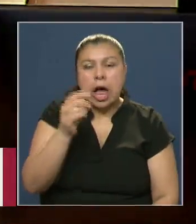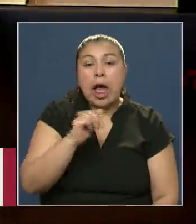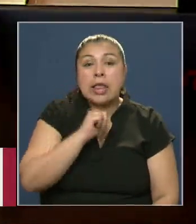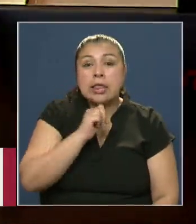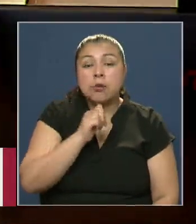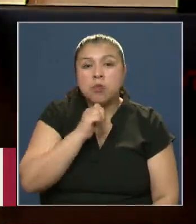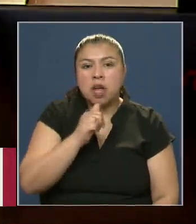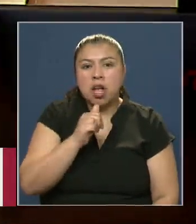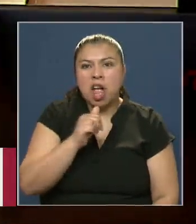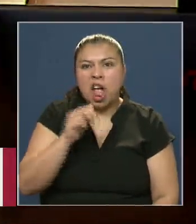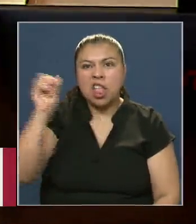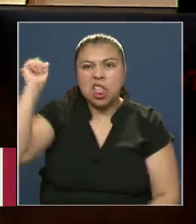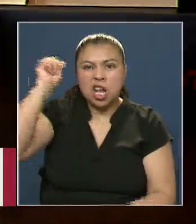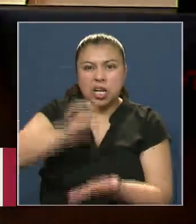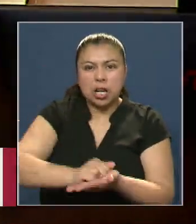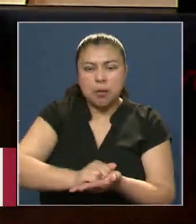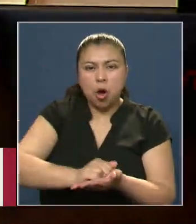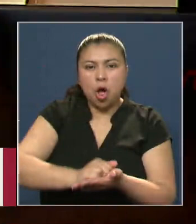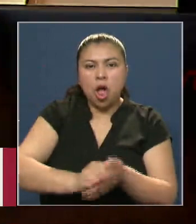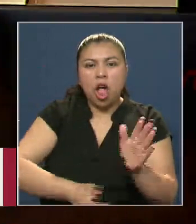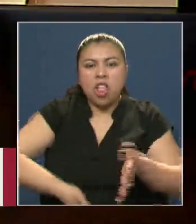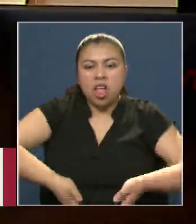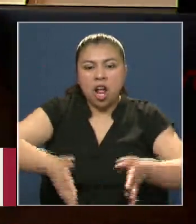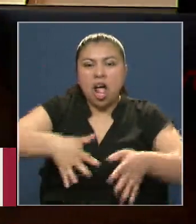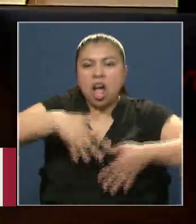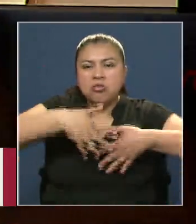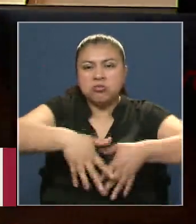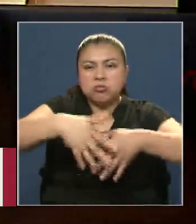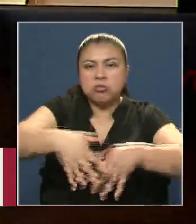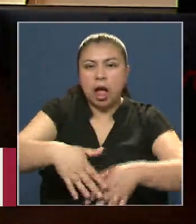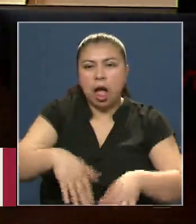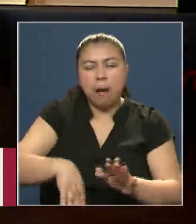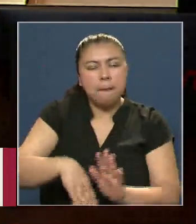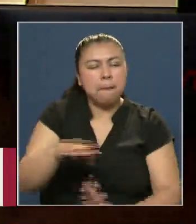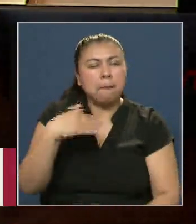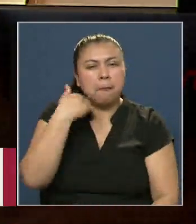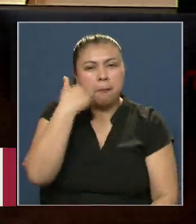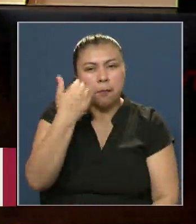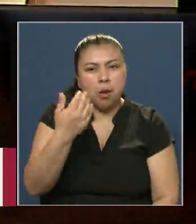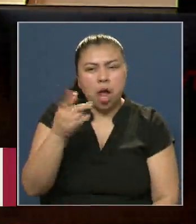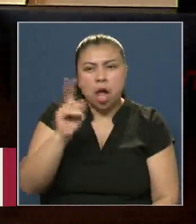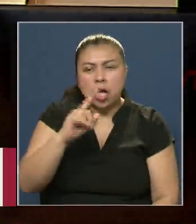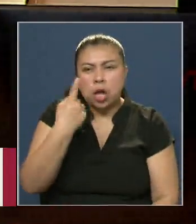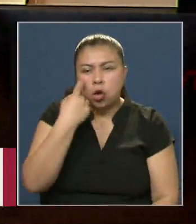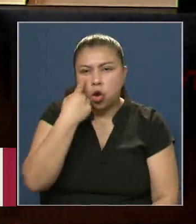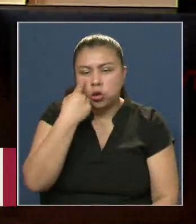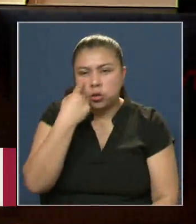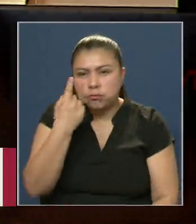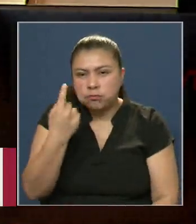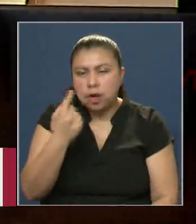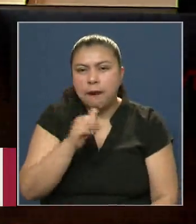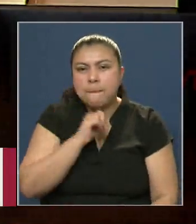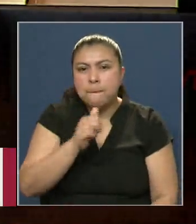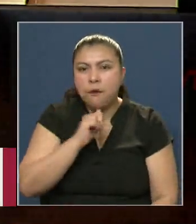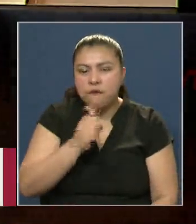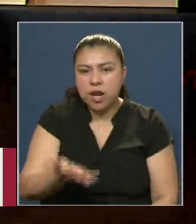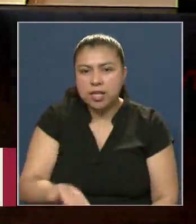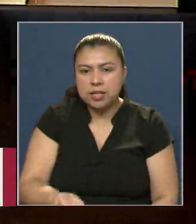ser reclamadores, de salir a la calle a reclamar, daba vergüenza. Que no se note